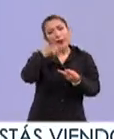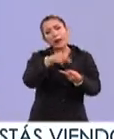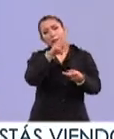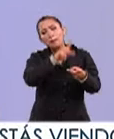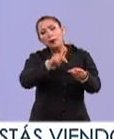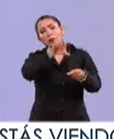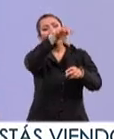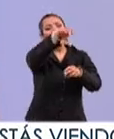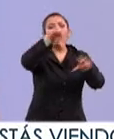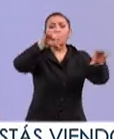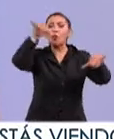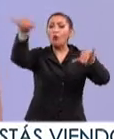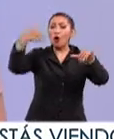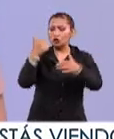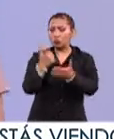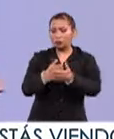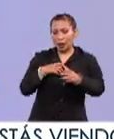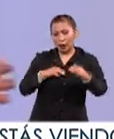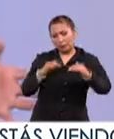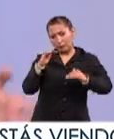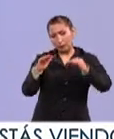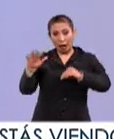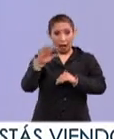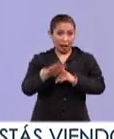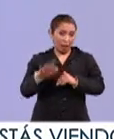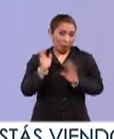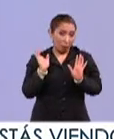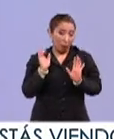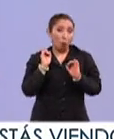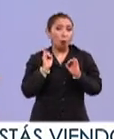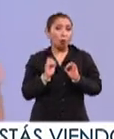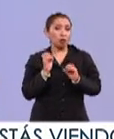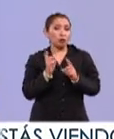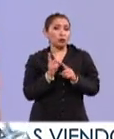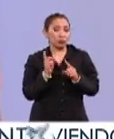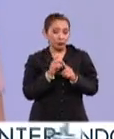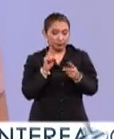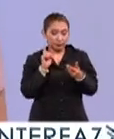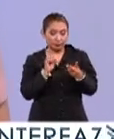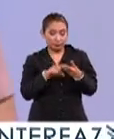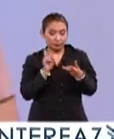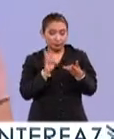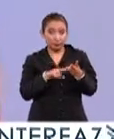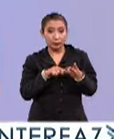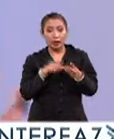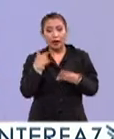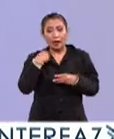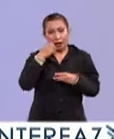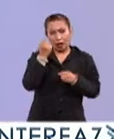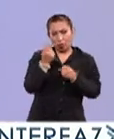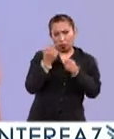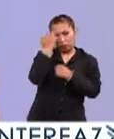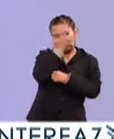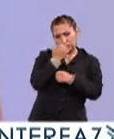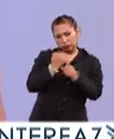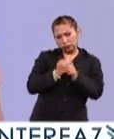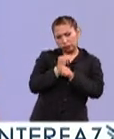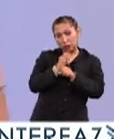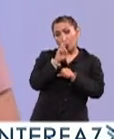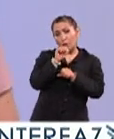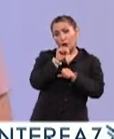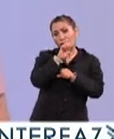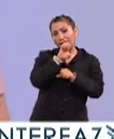las poblaciones educativas, ya sea en áreas rurales o en áreas urbanas. Según las estadísticas de la